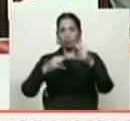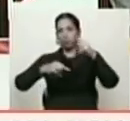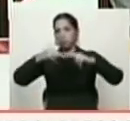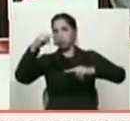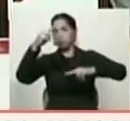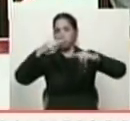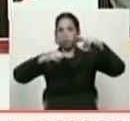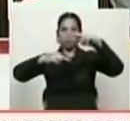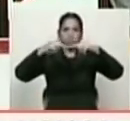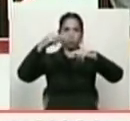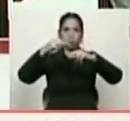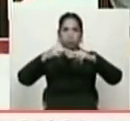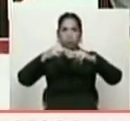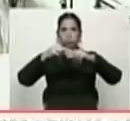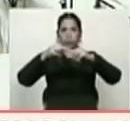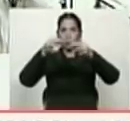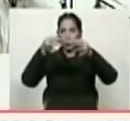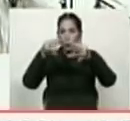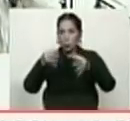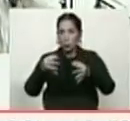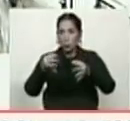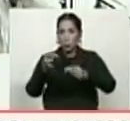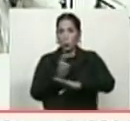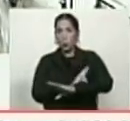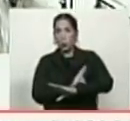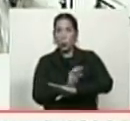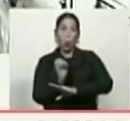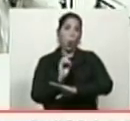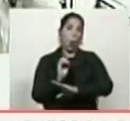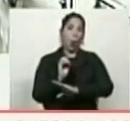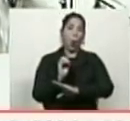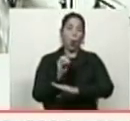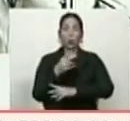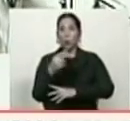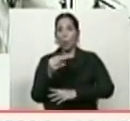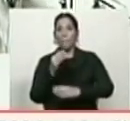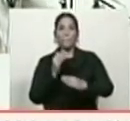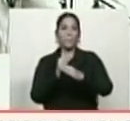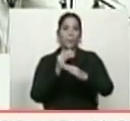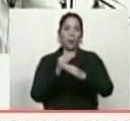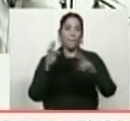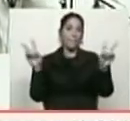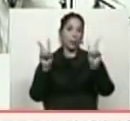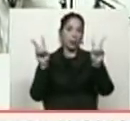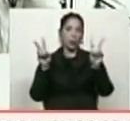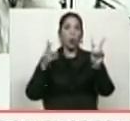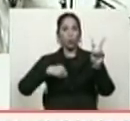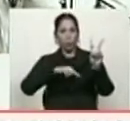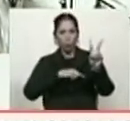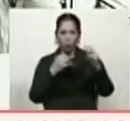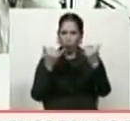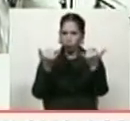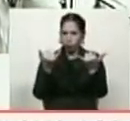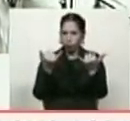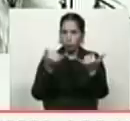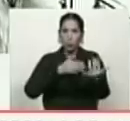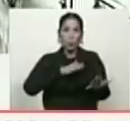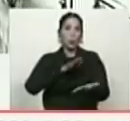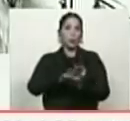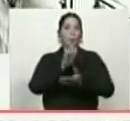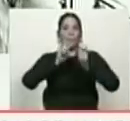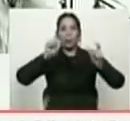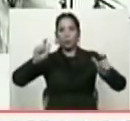sin prisa pero sin pausa de la victoria, que es en última instancia la tranquilidad de la